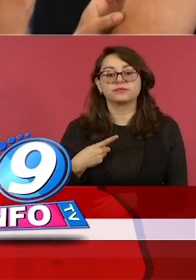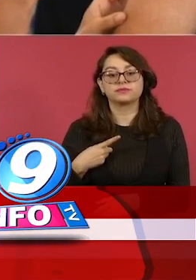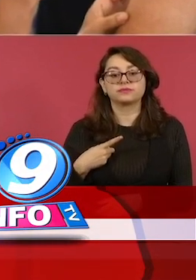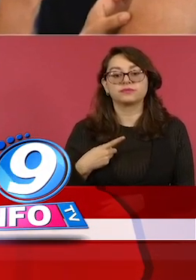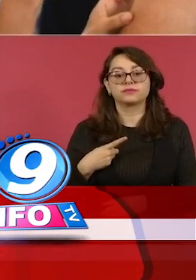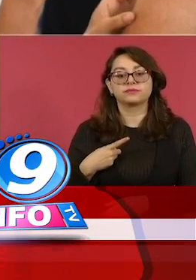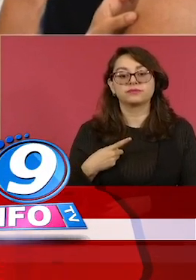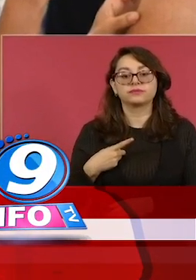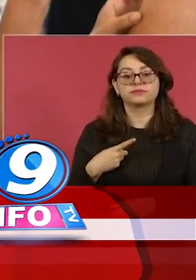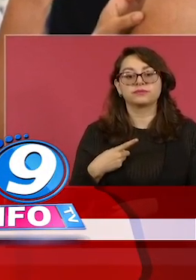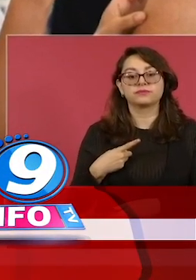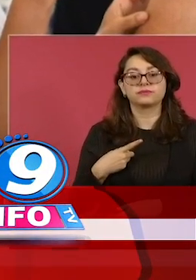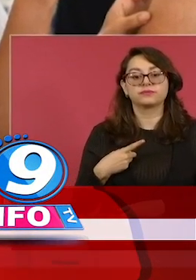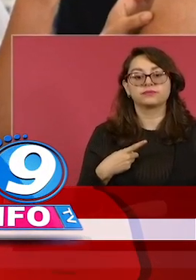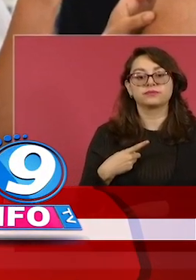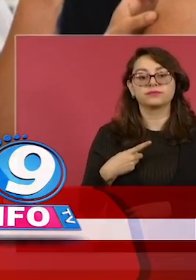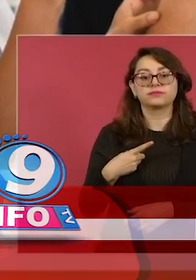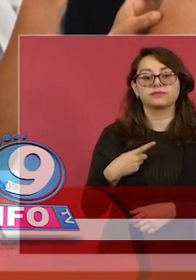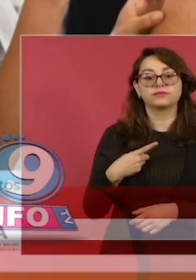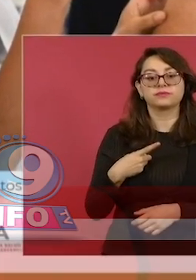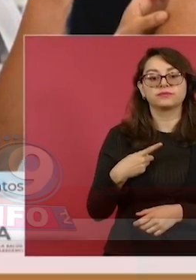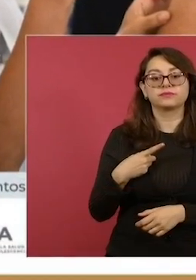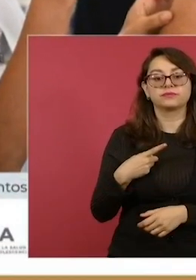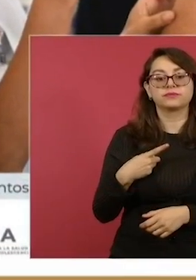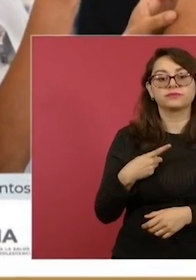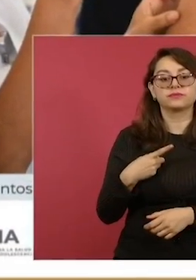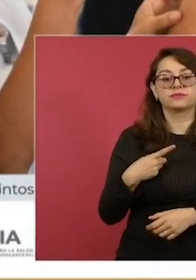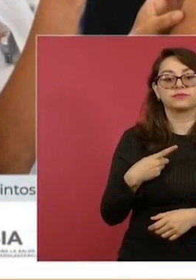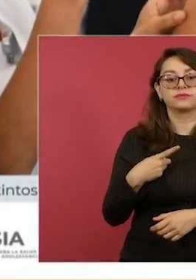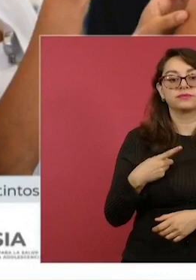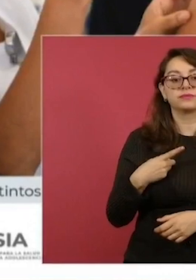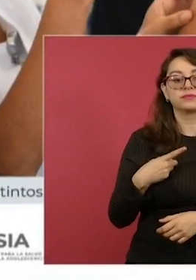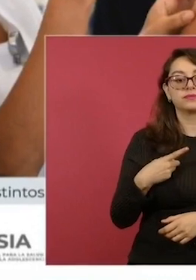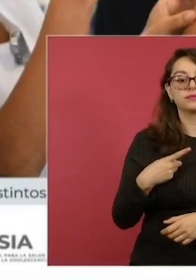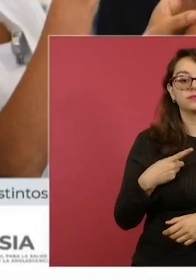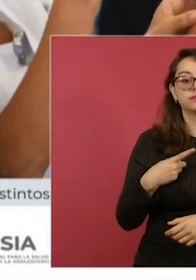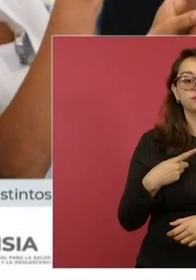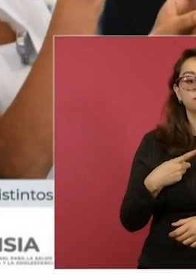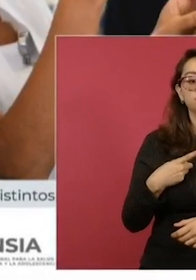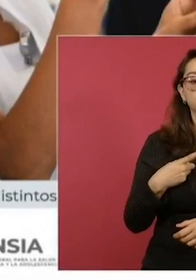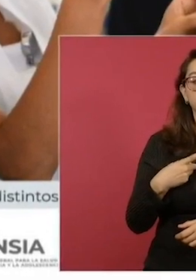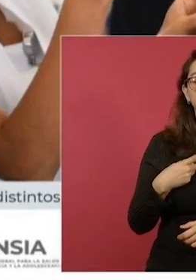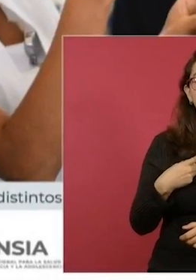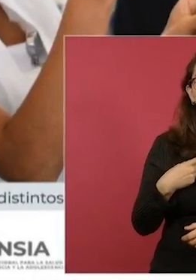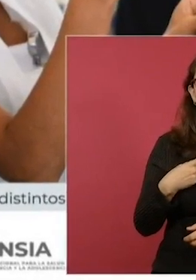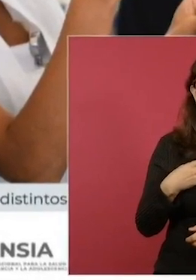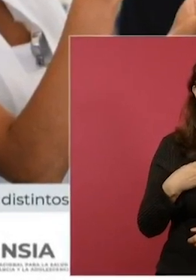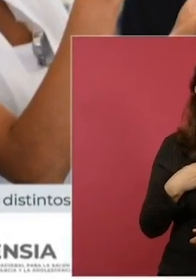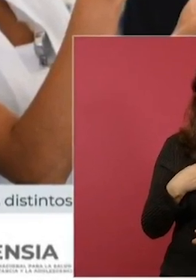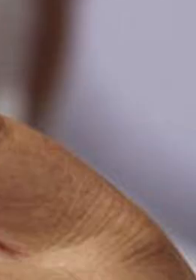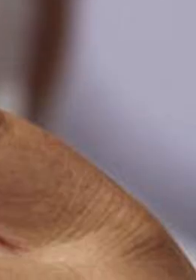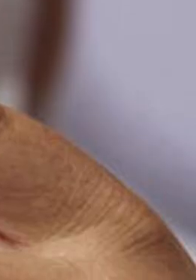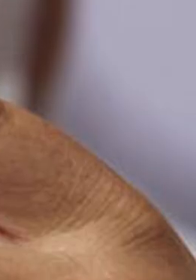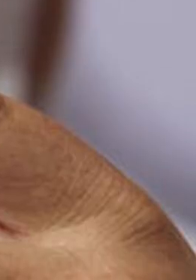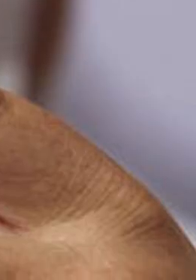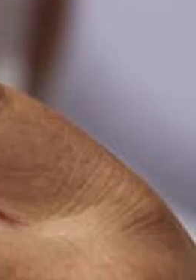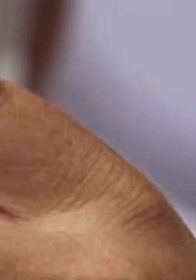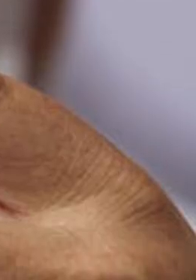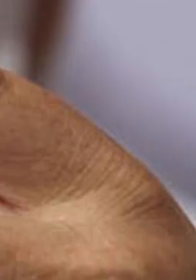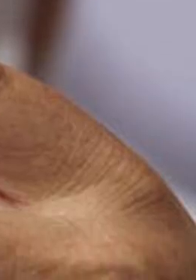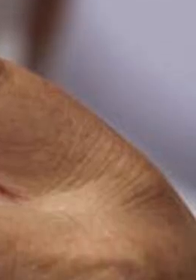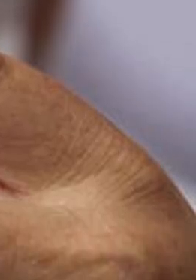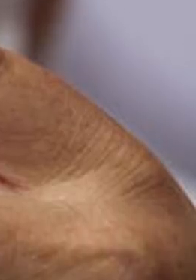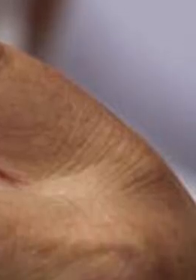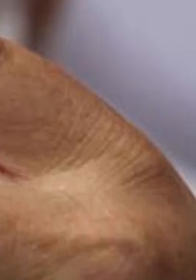covid-19 siendo la misión principal salvaguardar la salud de todos los mexicanos la administración conjunta de ambas vacunas es un enfoque